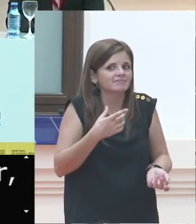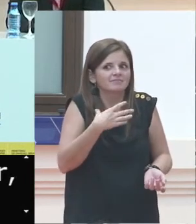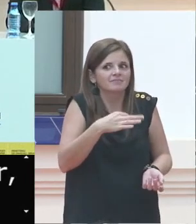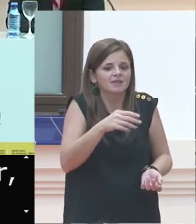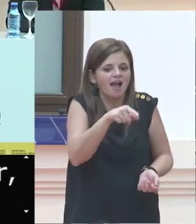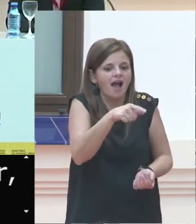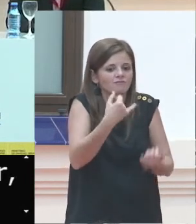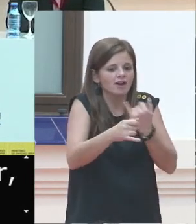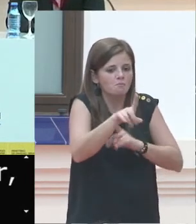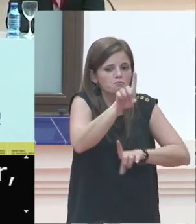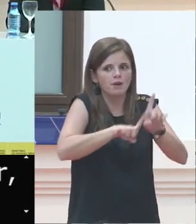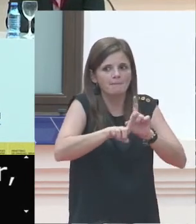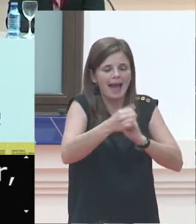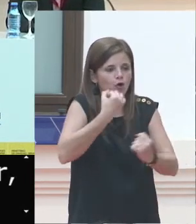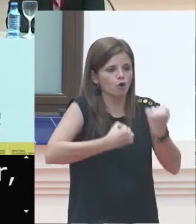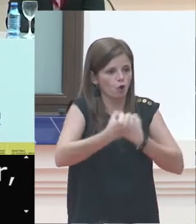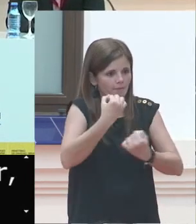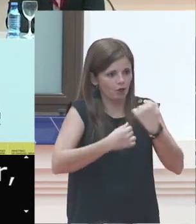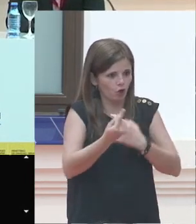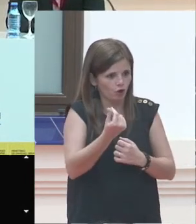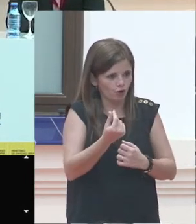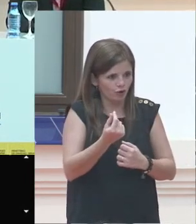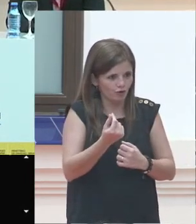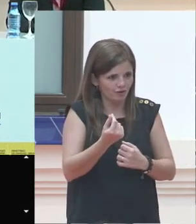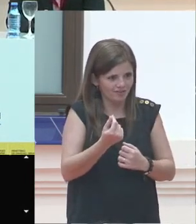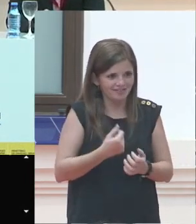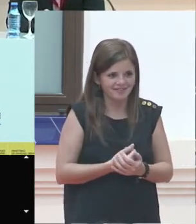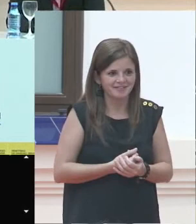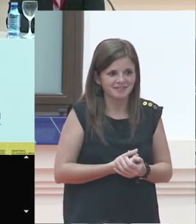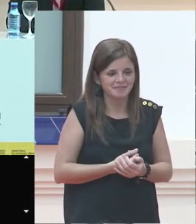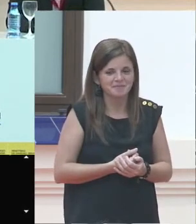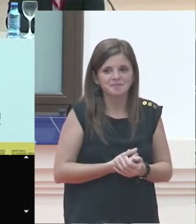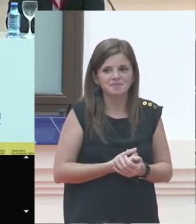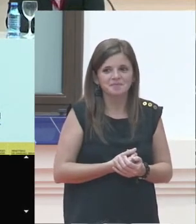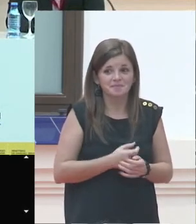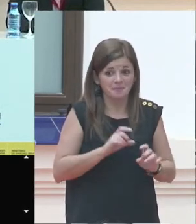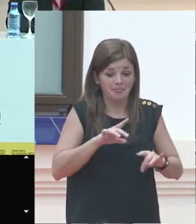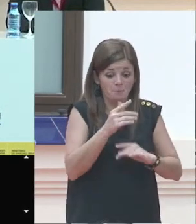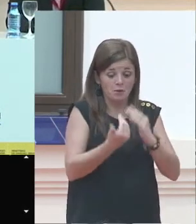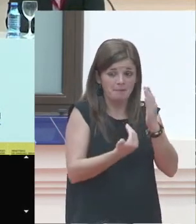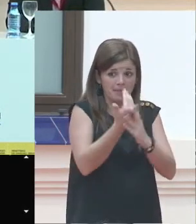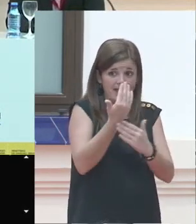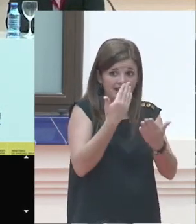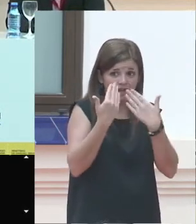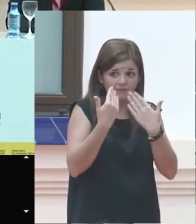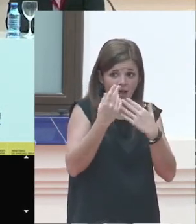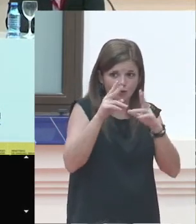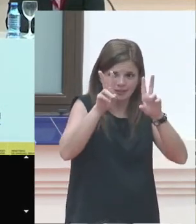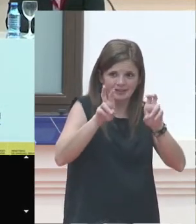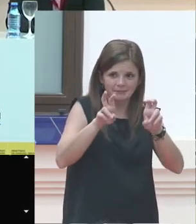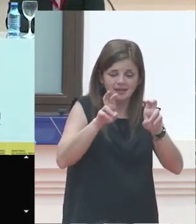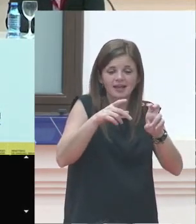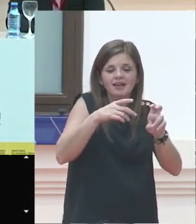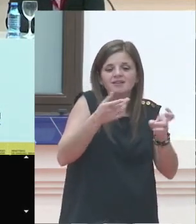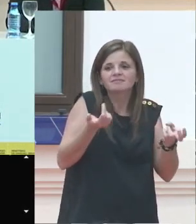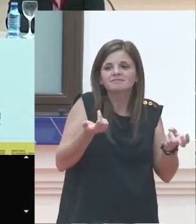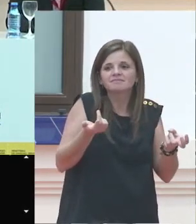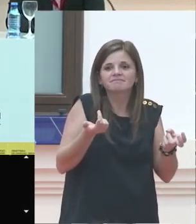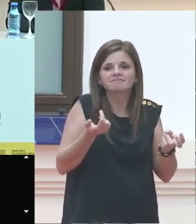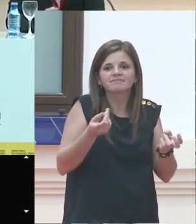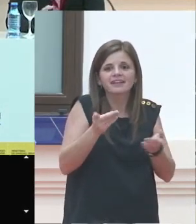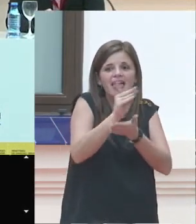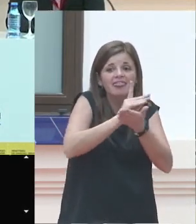un valor económico, a lo mejor no un solo dato, pero sí 1 millón o 7 millones de tweets de pronto sobre una cosa